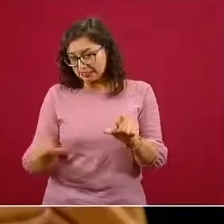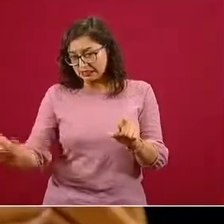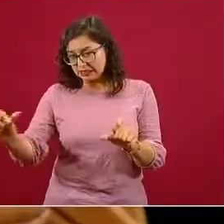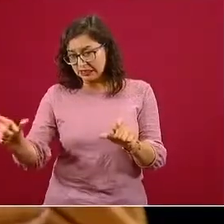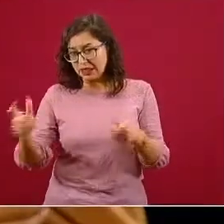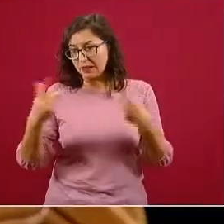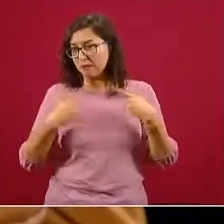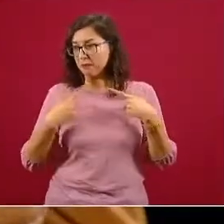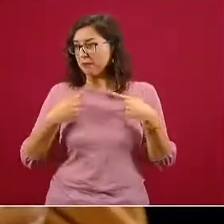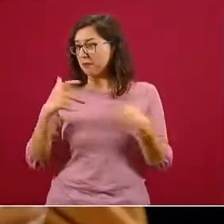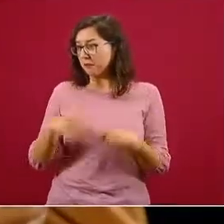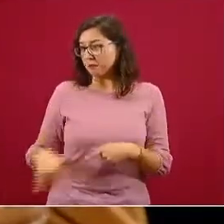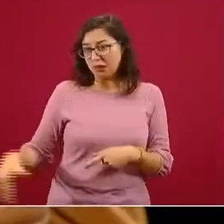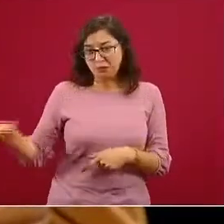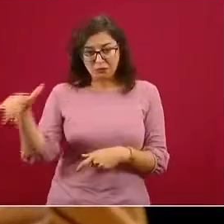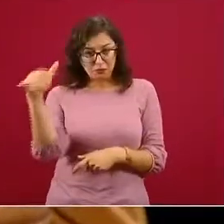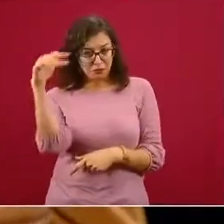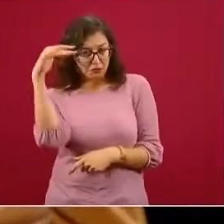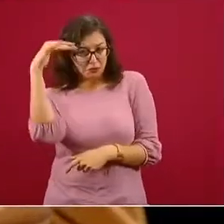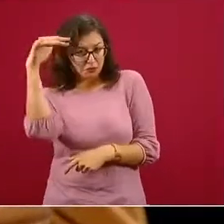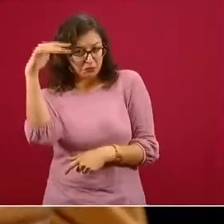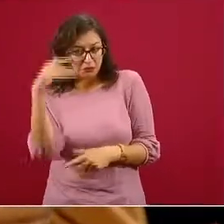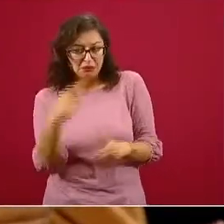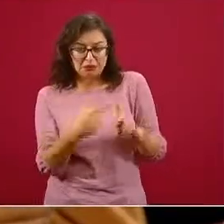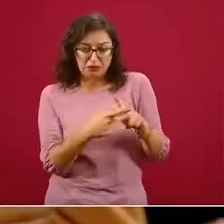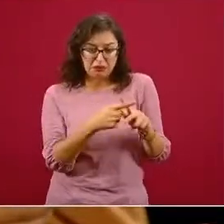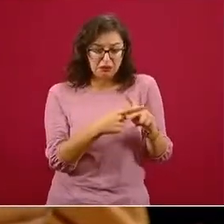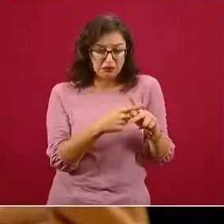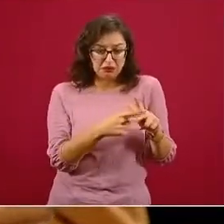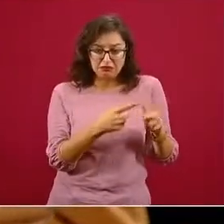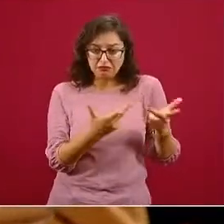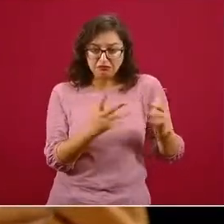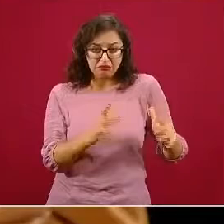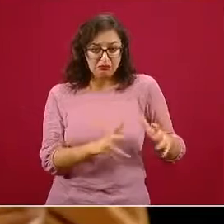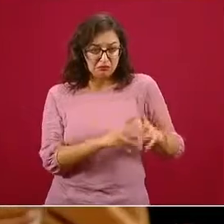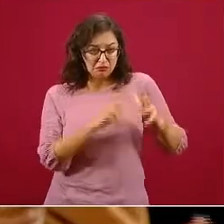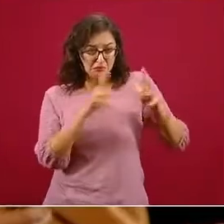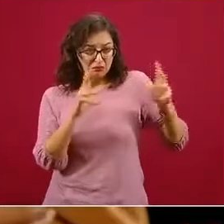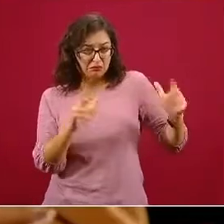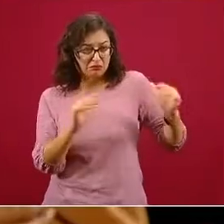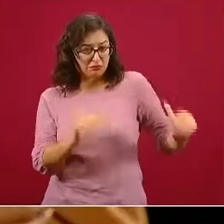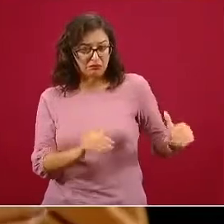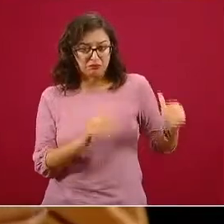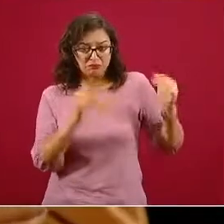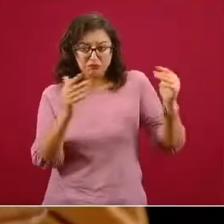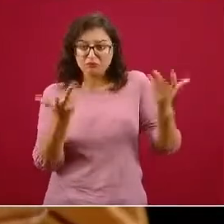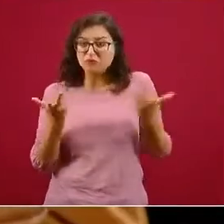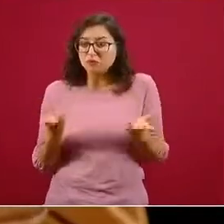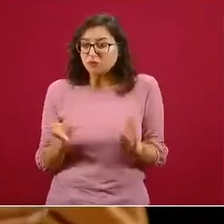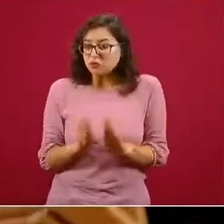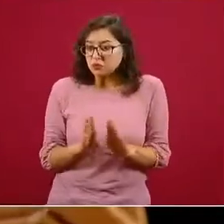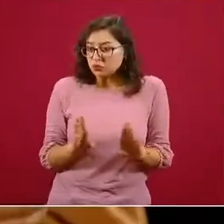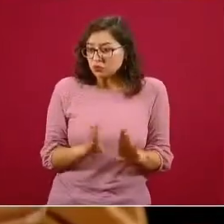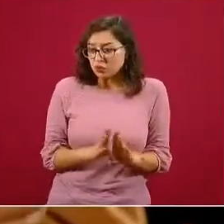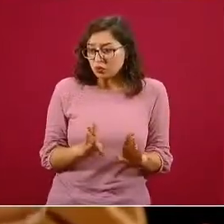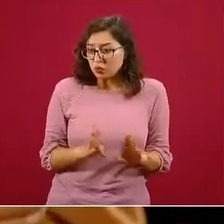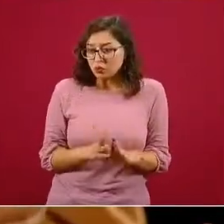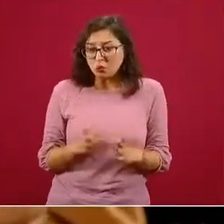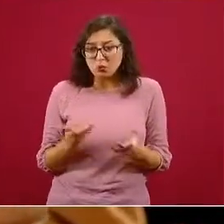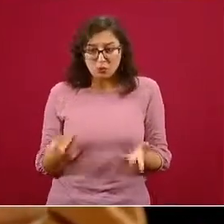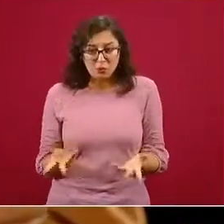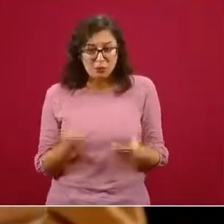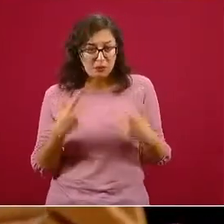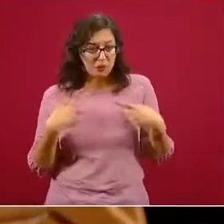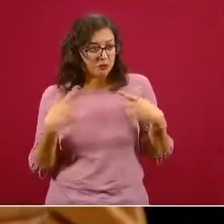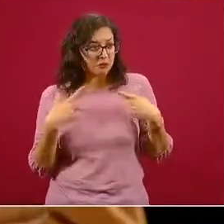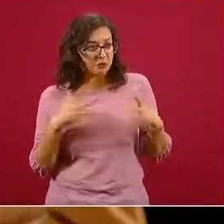la audiencia puede entender que se trata de un estimado, que son cifras muy altas, Gracias. que van a decir que hay una buena